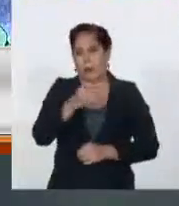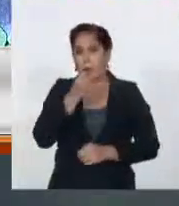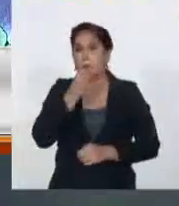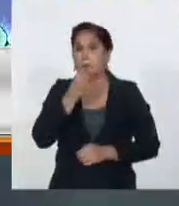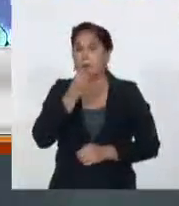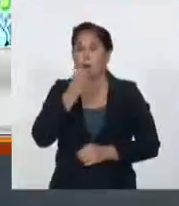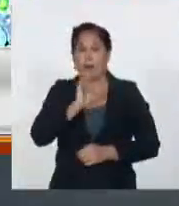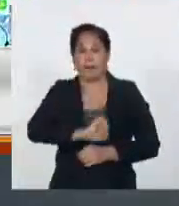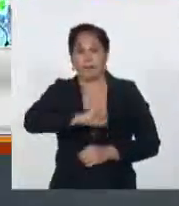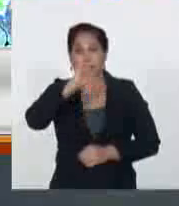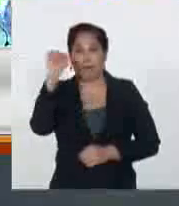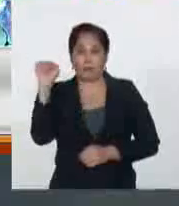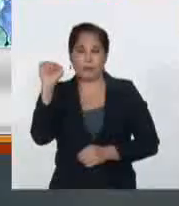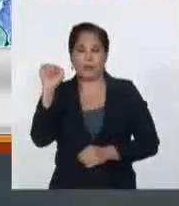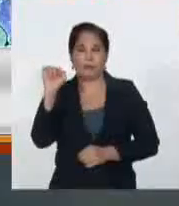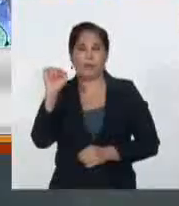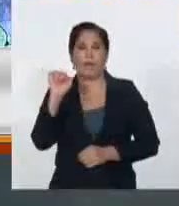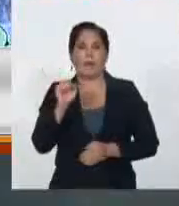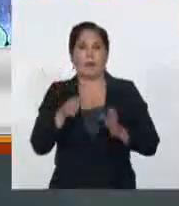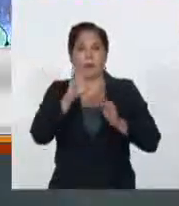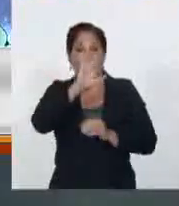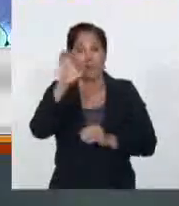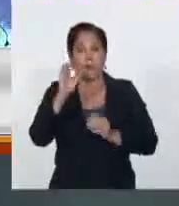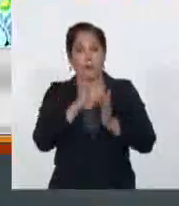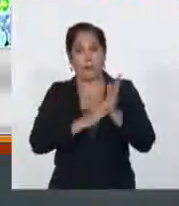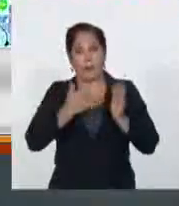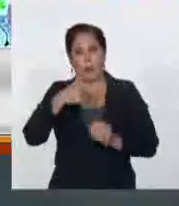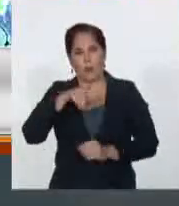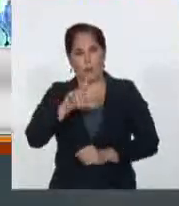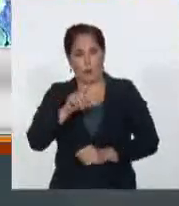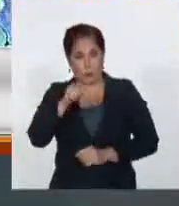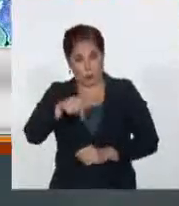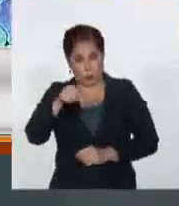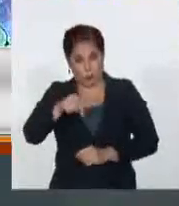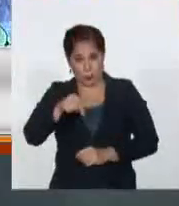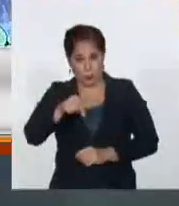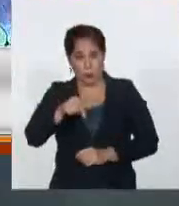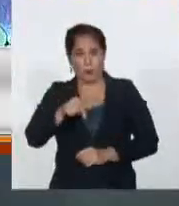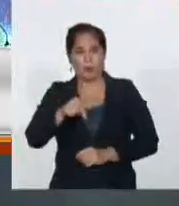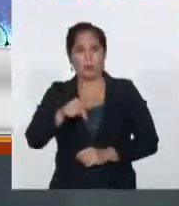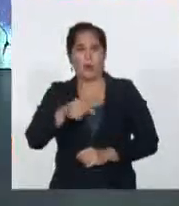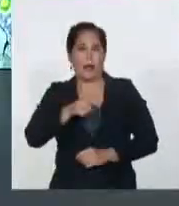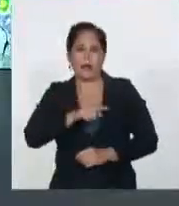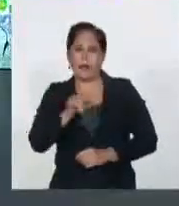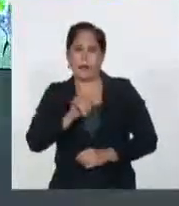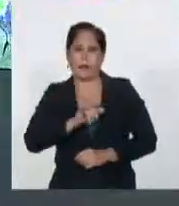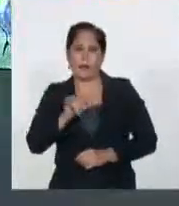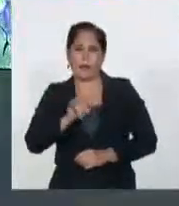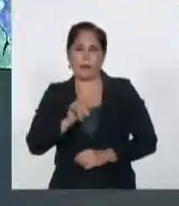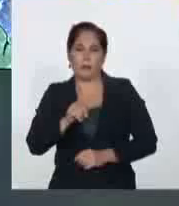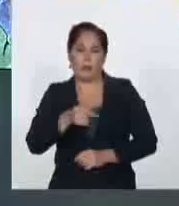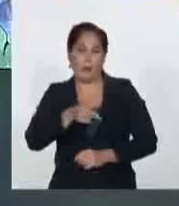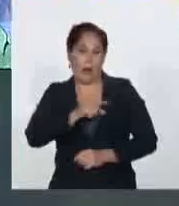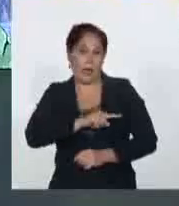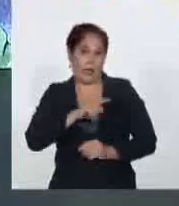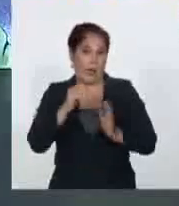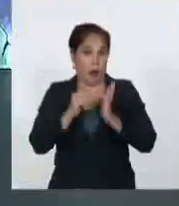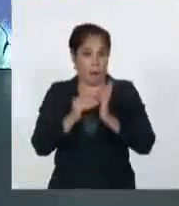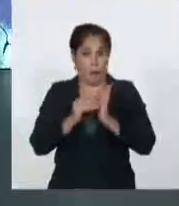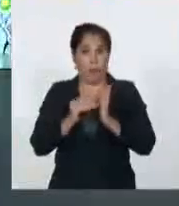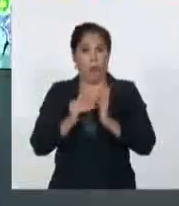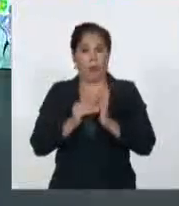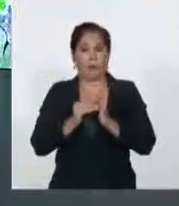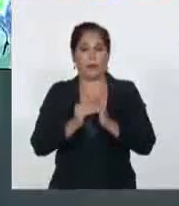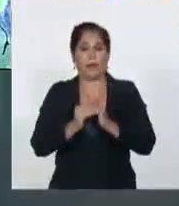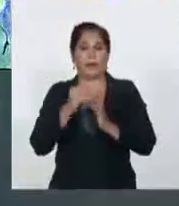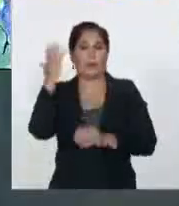récord para las estaciones meteorológicas en el mes de julio. Así ocurrió en las últimas 24 horas. En horas de la tarde de ayer, la estación meteorológica